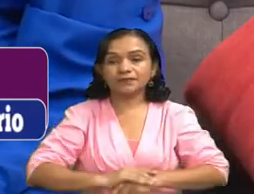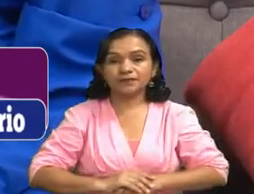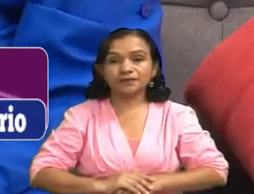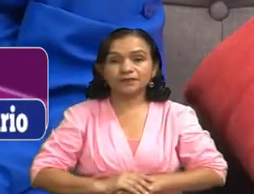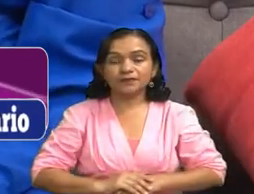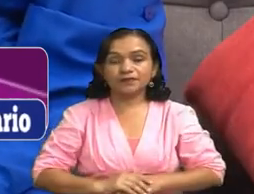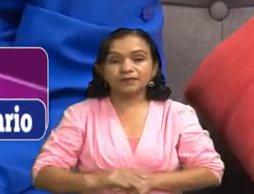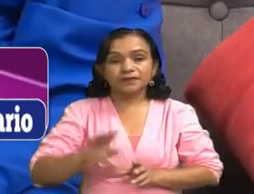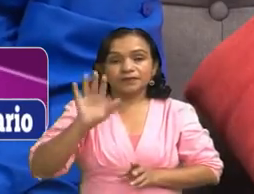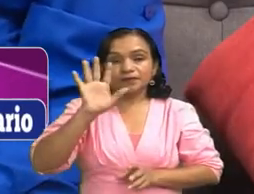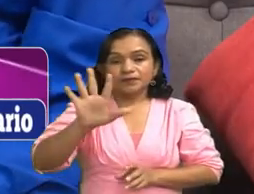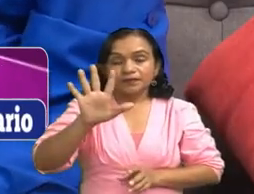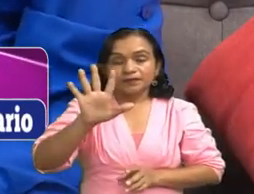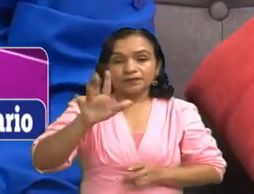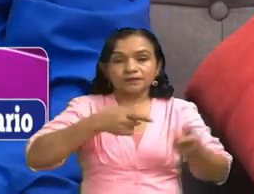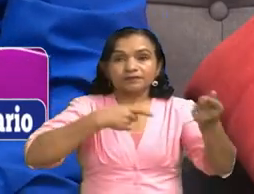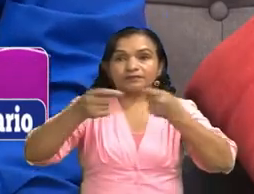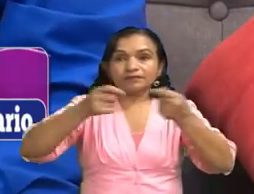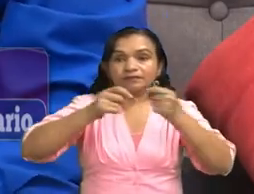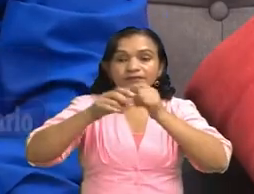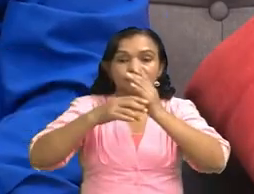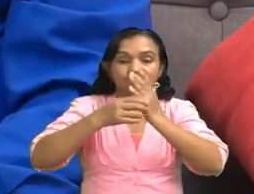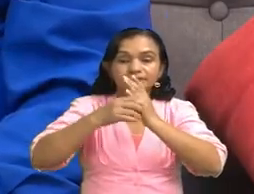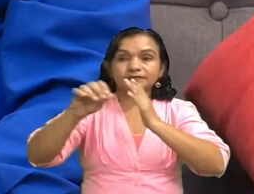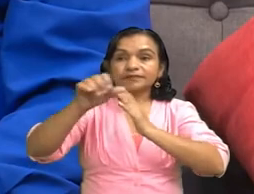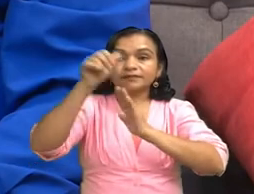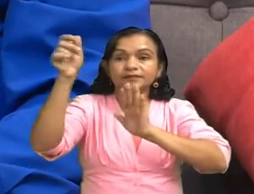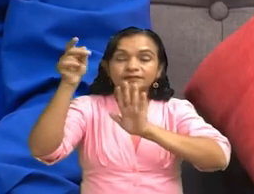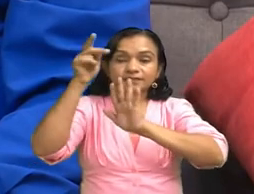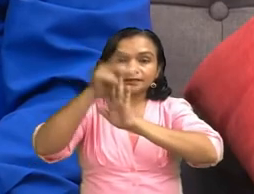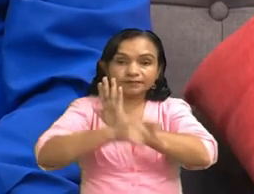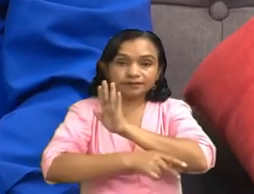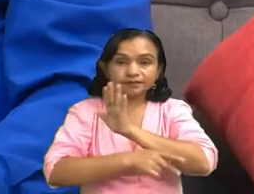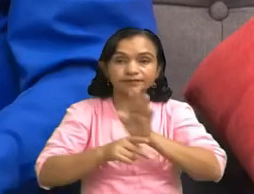Y esos 5 comienzan a exportar carne. Ok.